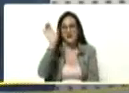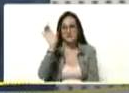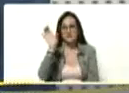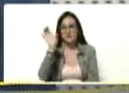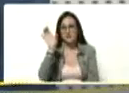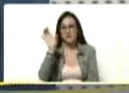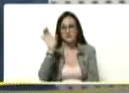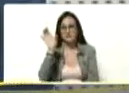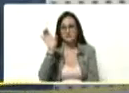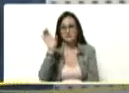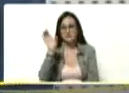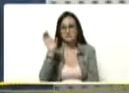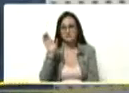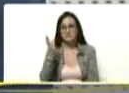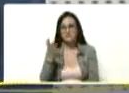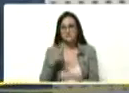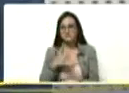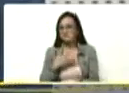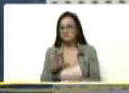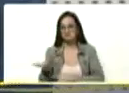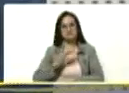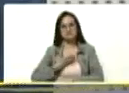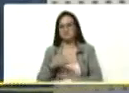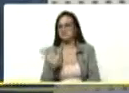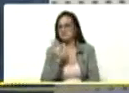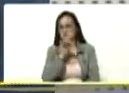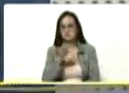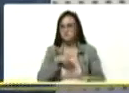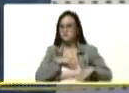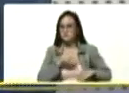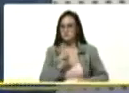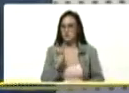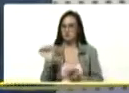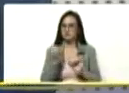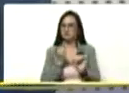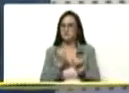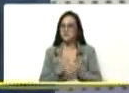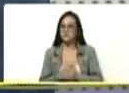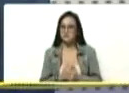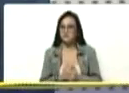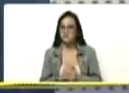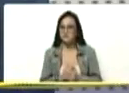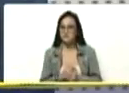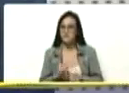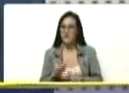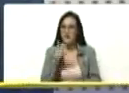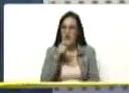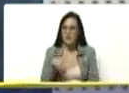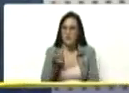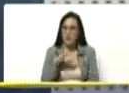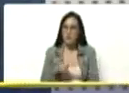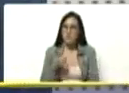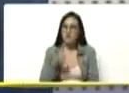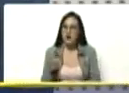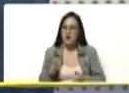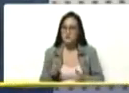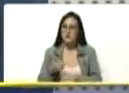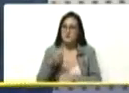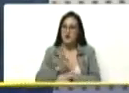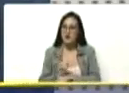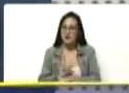regionales podrán derrotarnos. Proporcionar al pueblo vías más expeditas para el